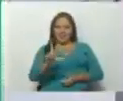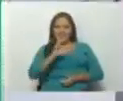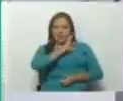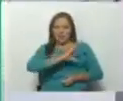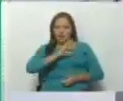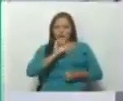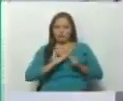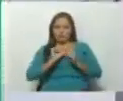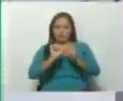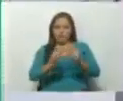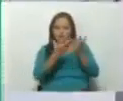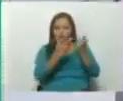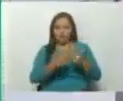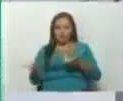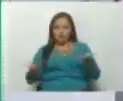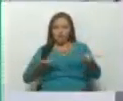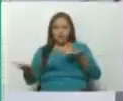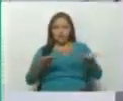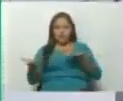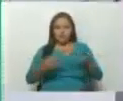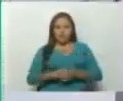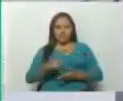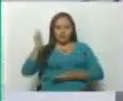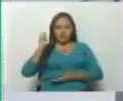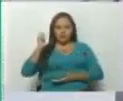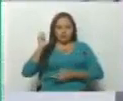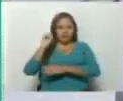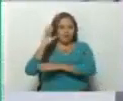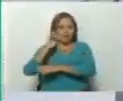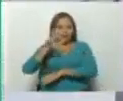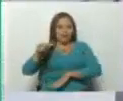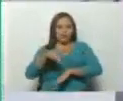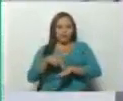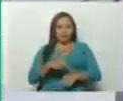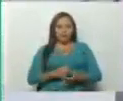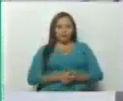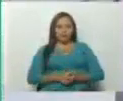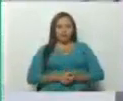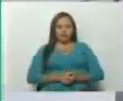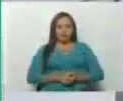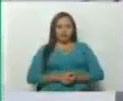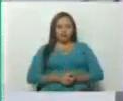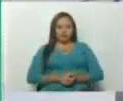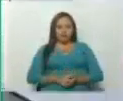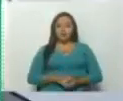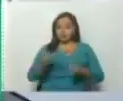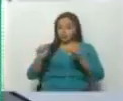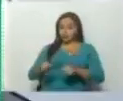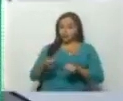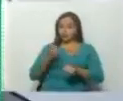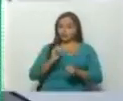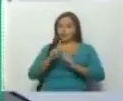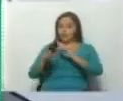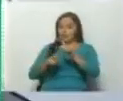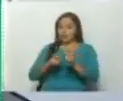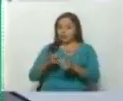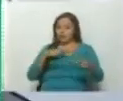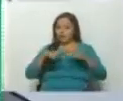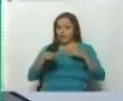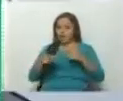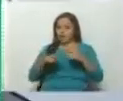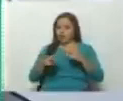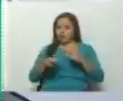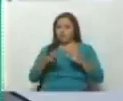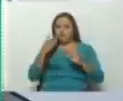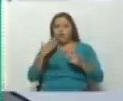Permanente de Administración y Servicio, diputado a la Asamblea Nacional. Y dejamos, diputado, una pregunta al aire. Está relacionado con